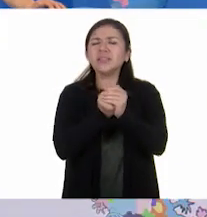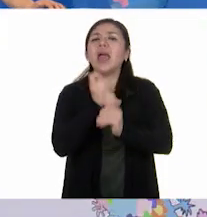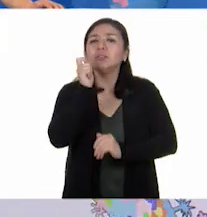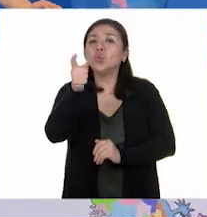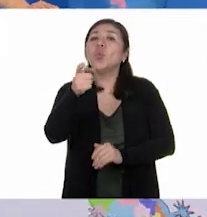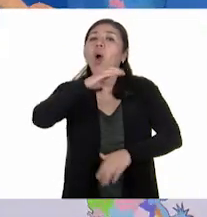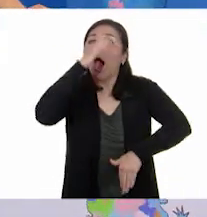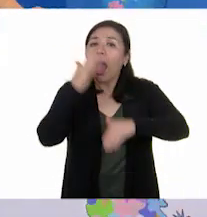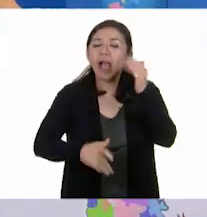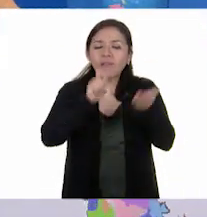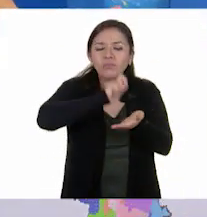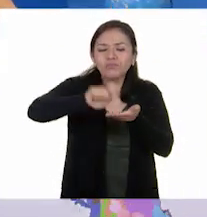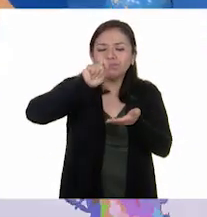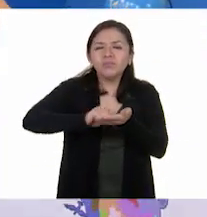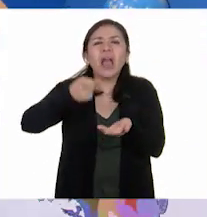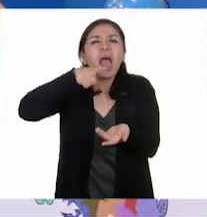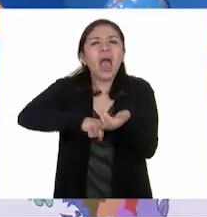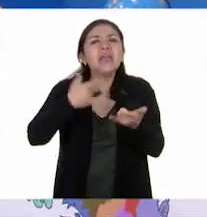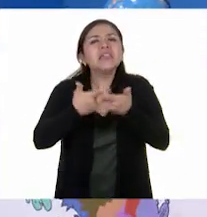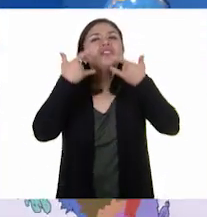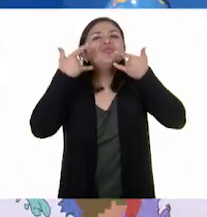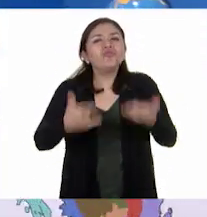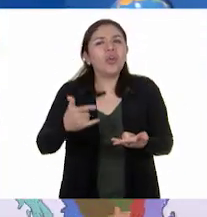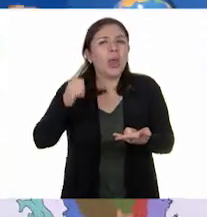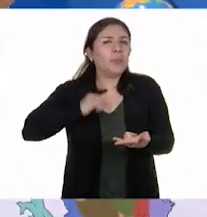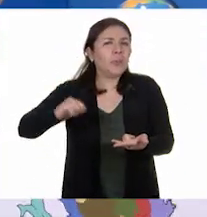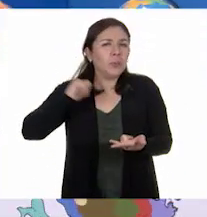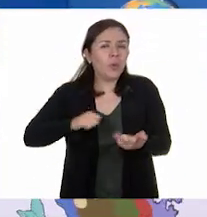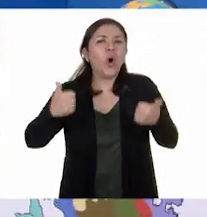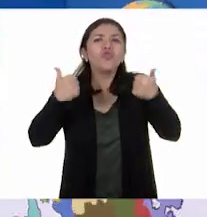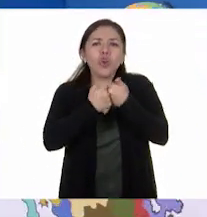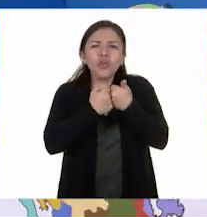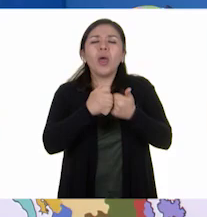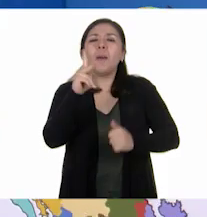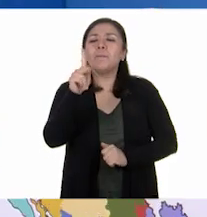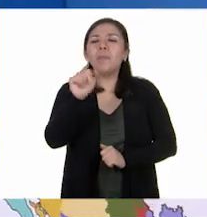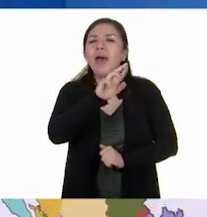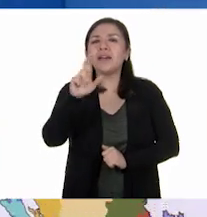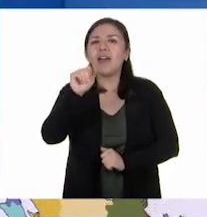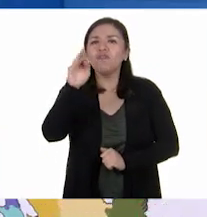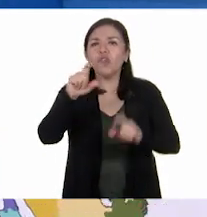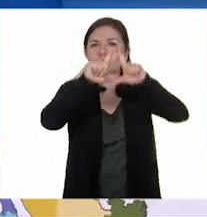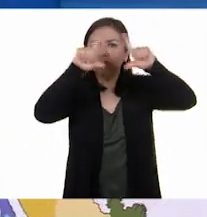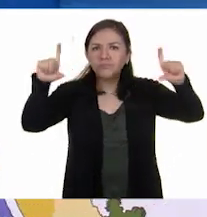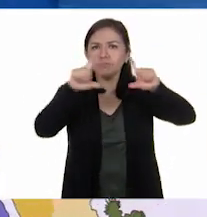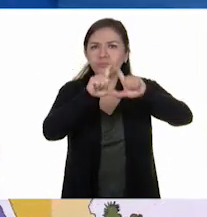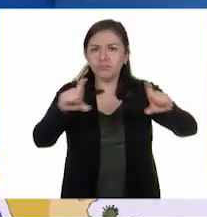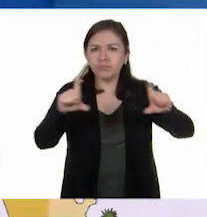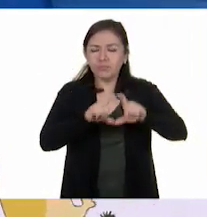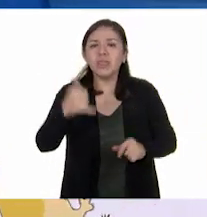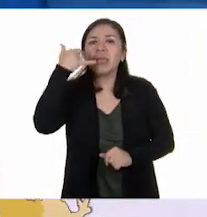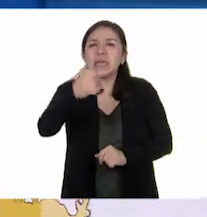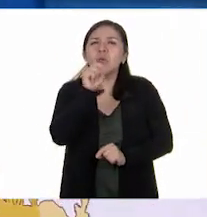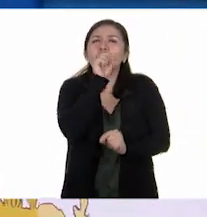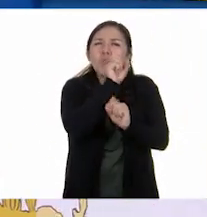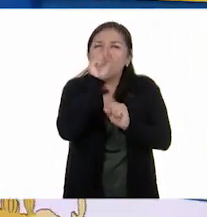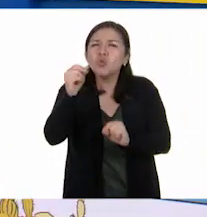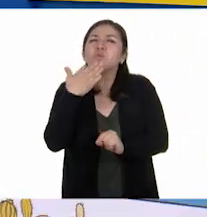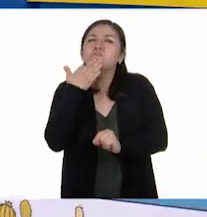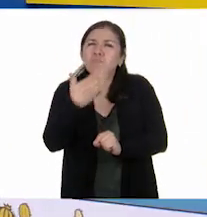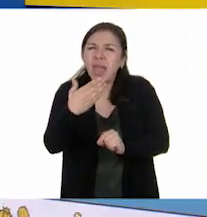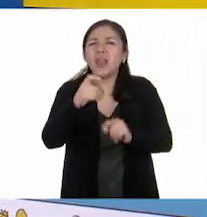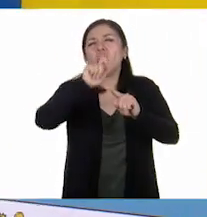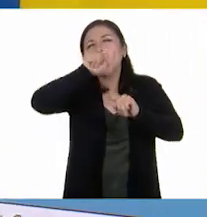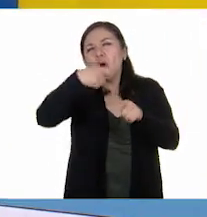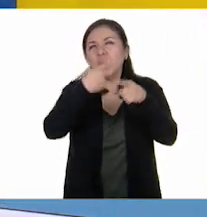de redactar un relato histórico en párrafos, con cohesión y ortografía y puntuación convencionales. Y si te